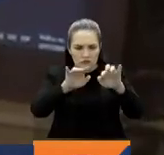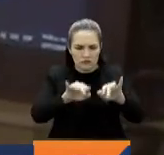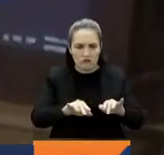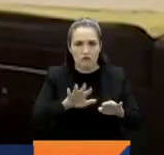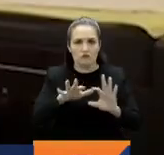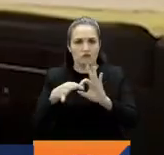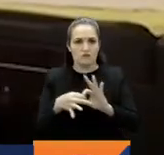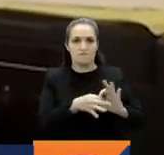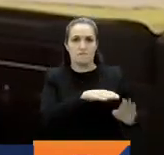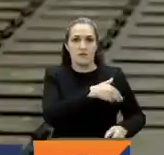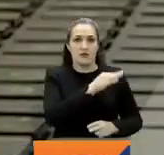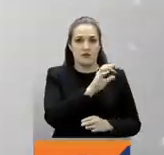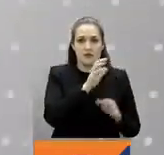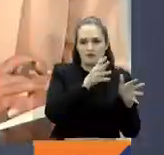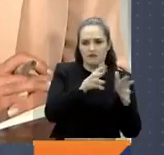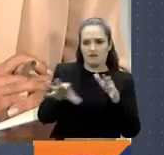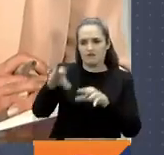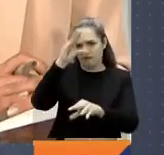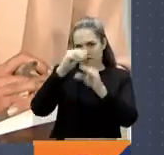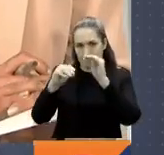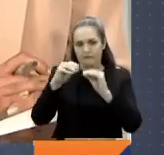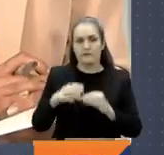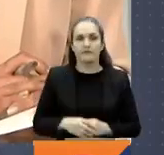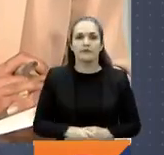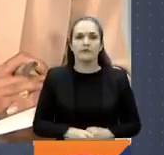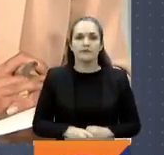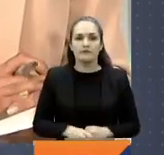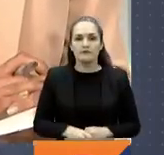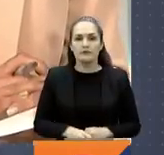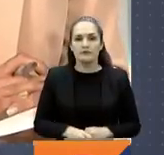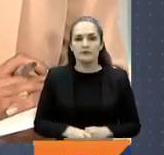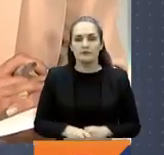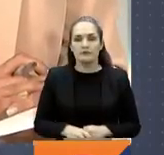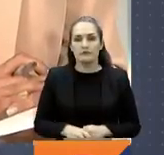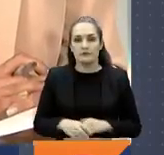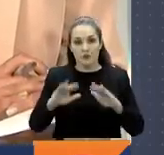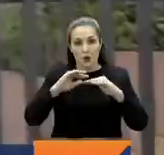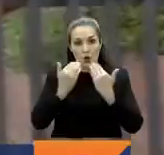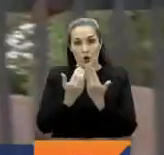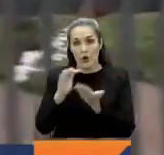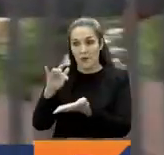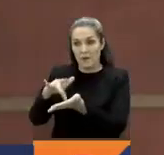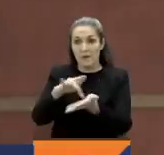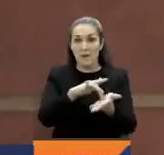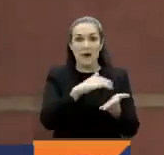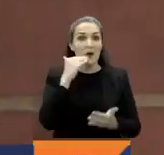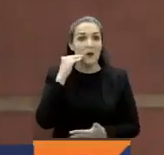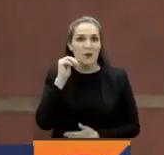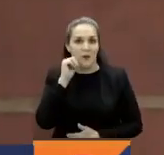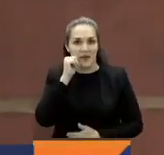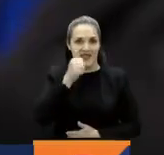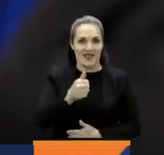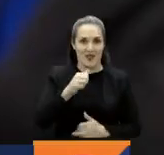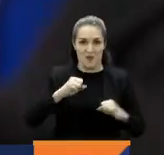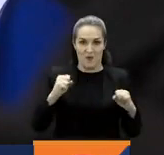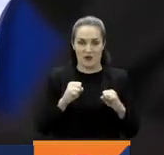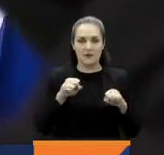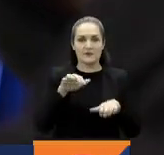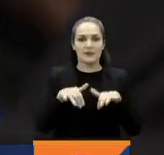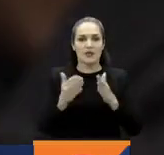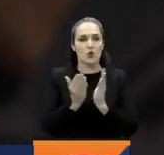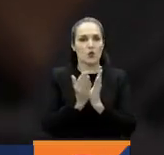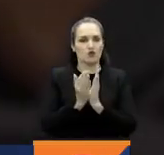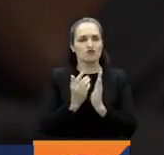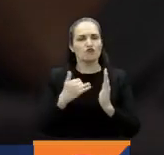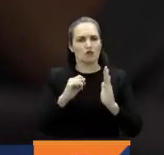por el Ministerio de las TIC. El regreso a los colegios comenzará desde mañana en Bogotá. La Secretaría de Educación indicó que